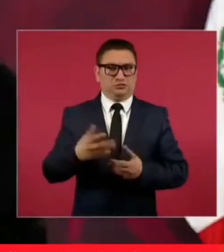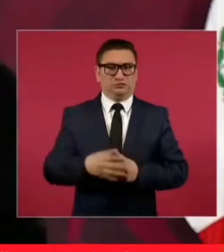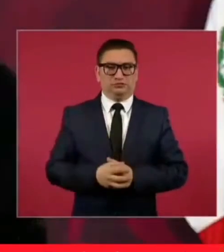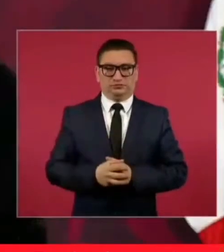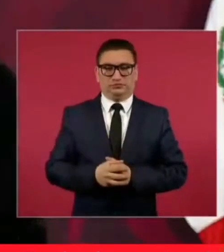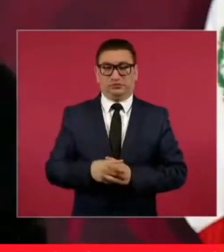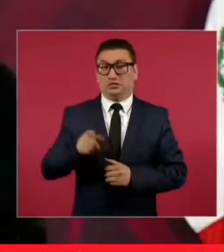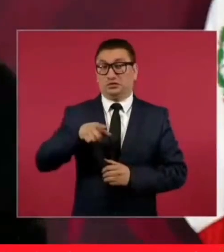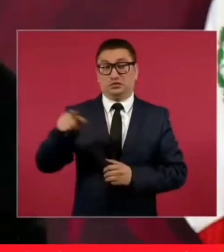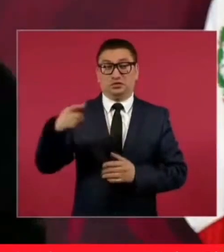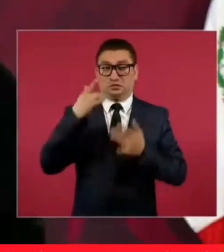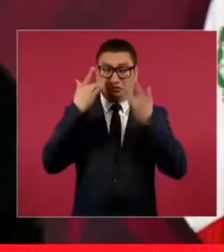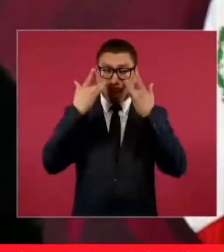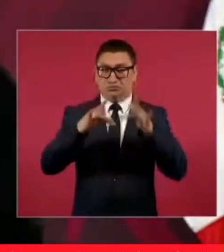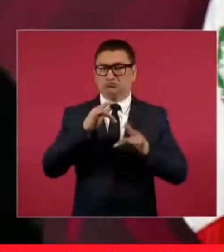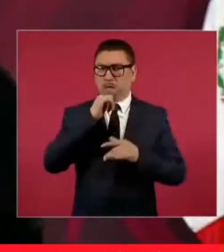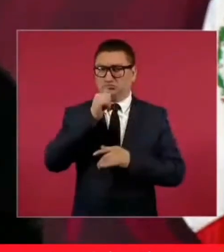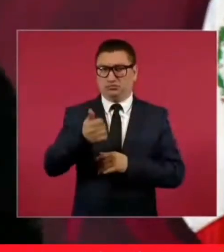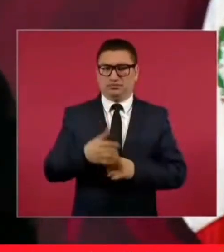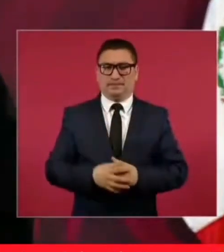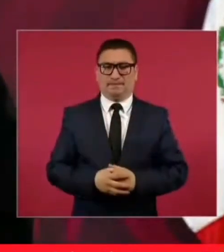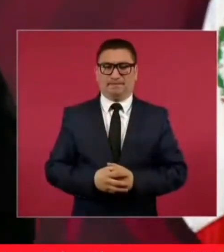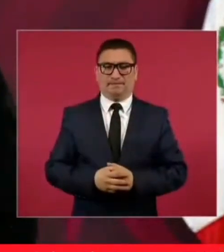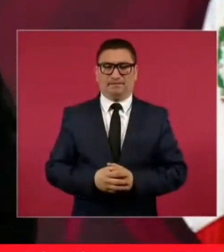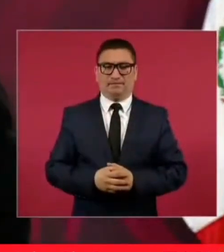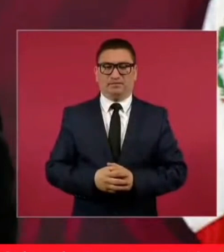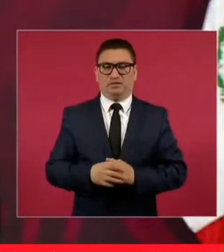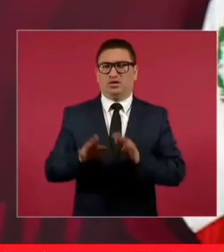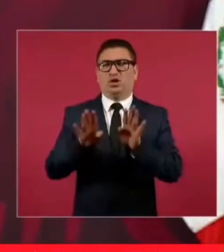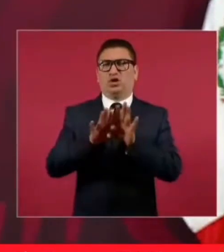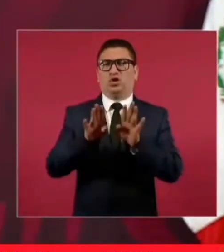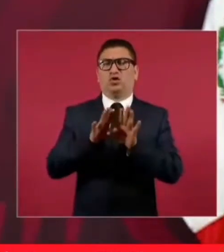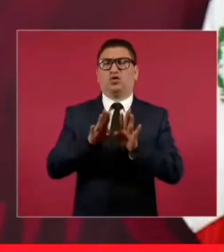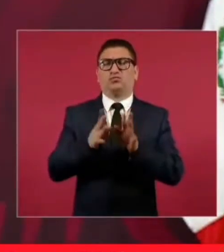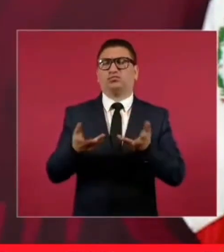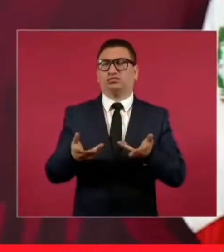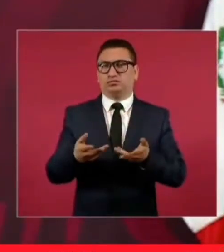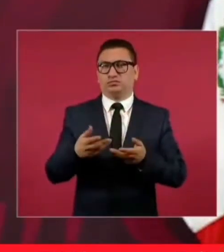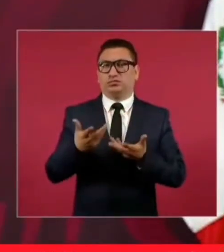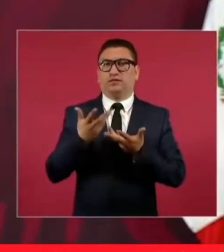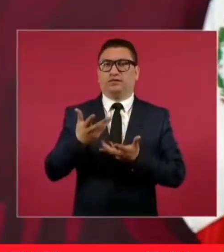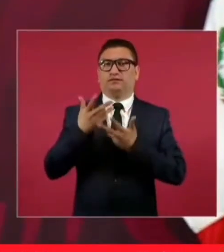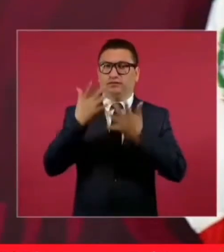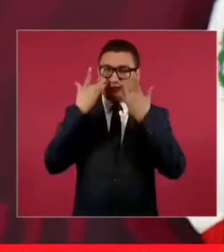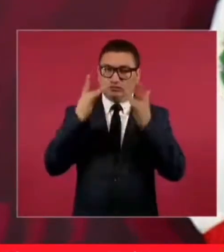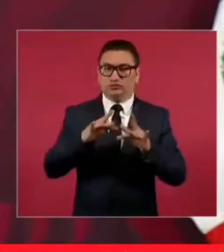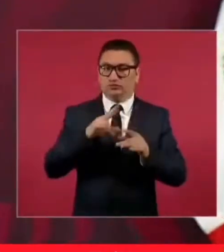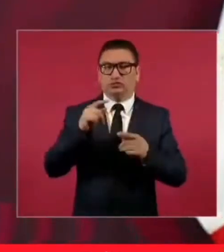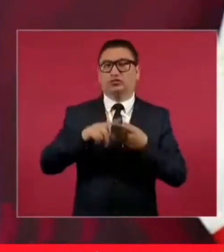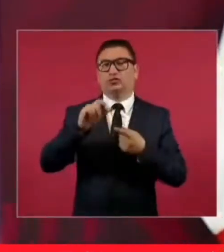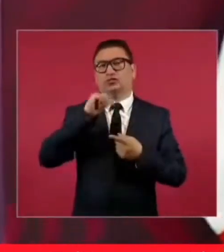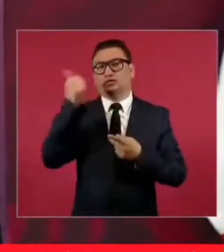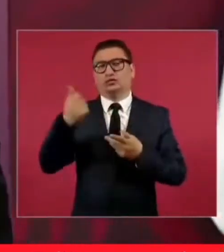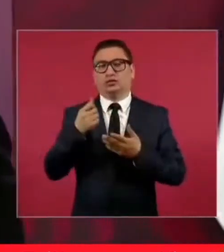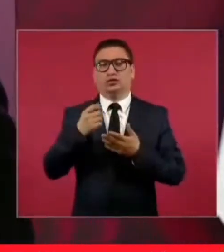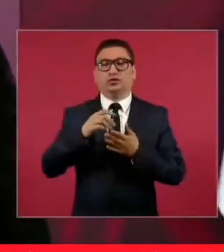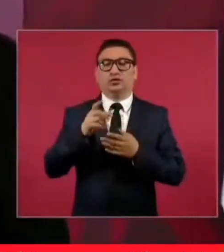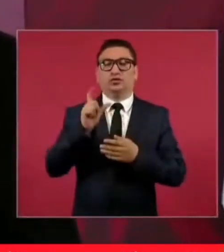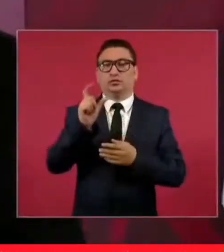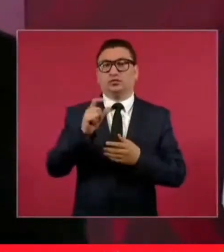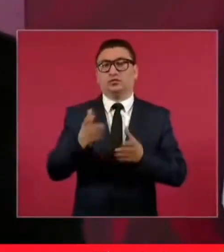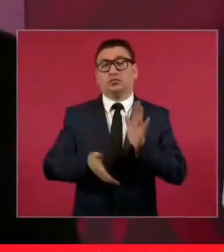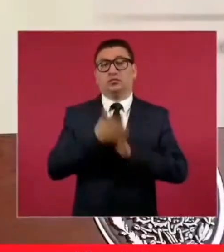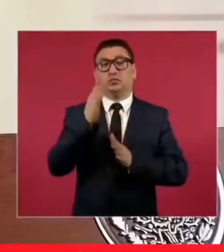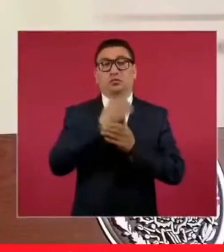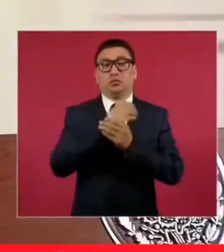No renuncian. ¿Cómo van a renunciar? Si además de la American Express para ir a los bares,